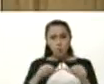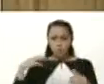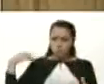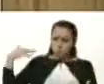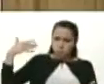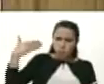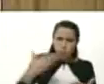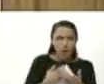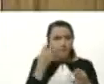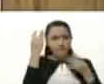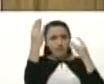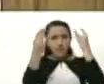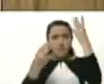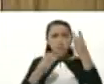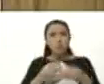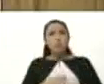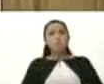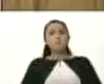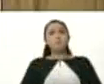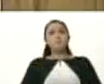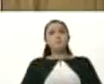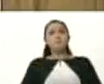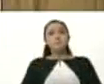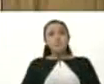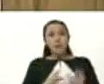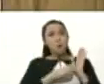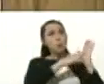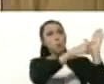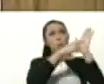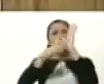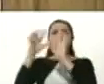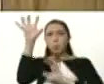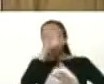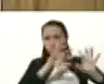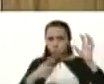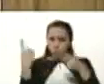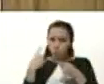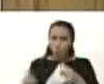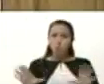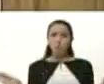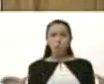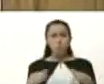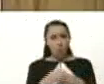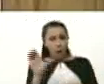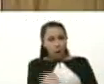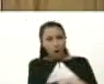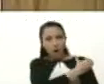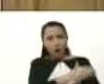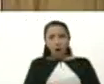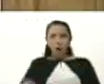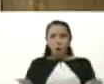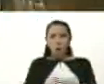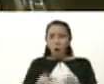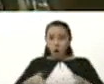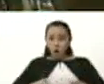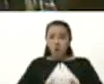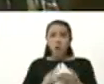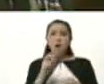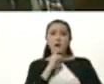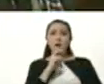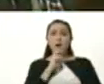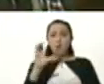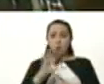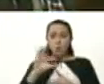creatividad, proyección internacional y sueños realizados de Serenata Guayanesa, barca de oro de la cultura